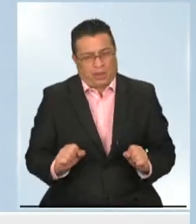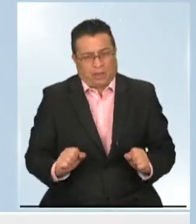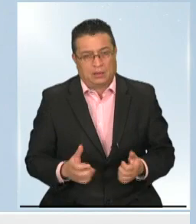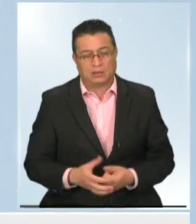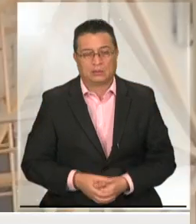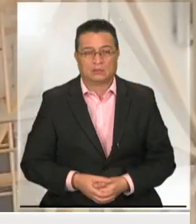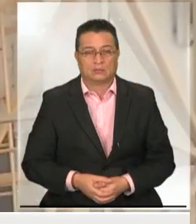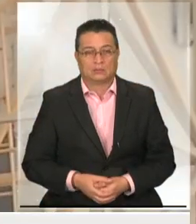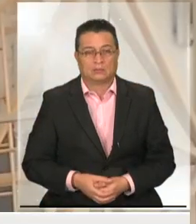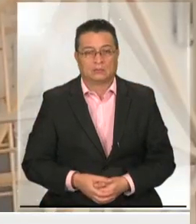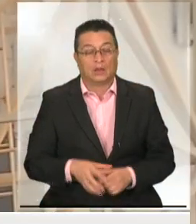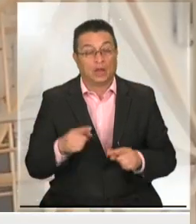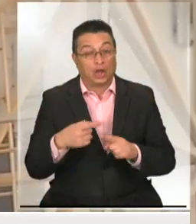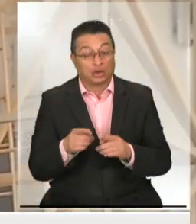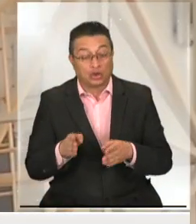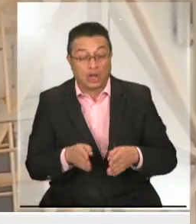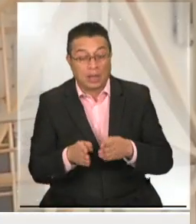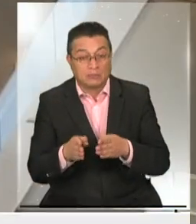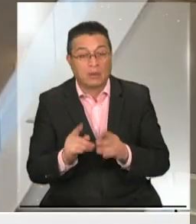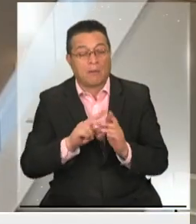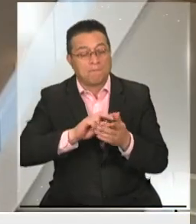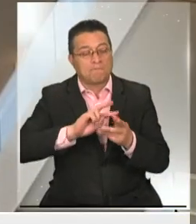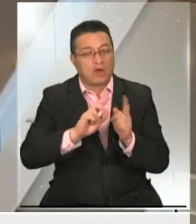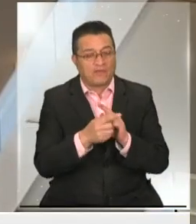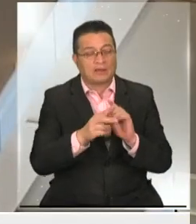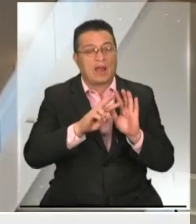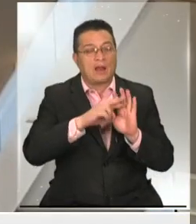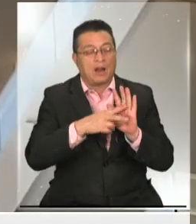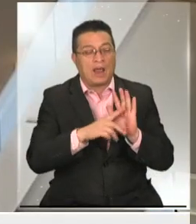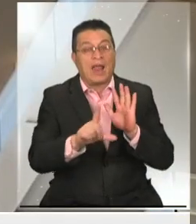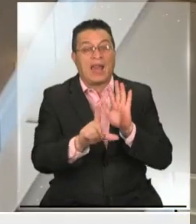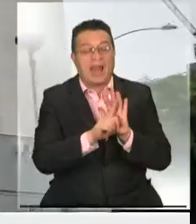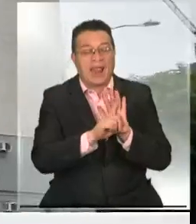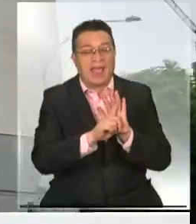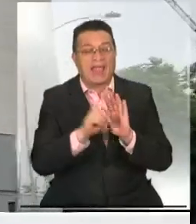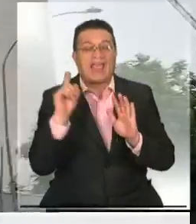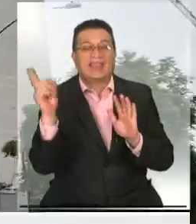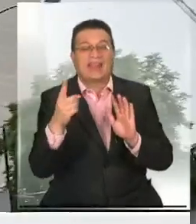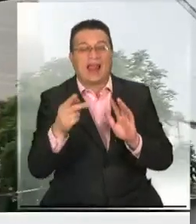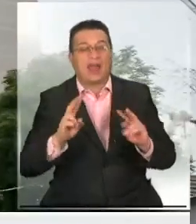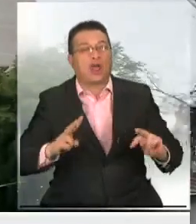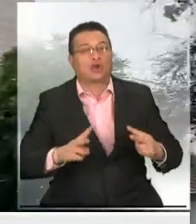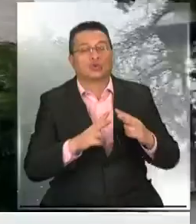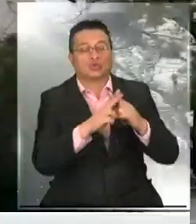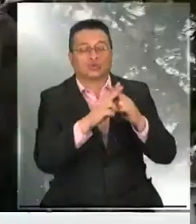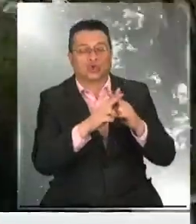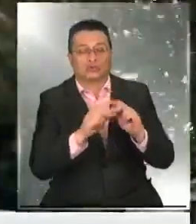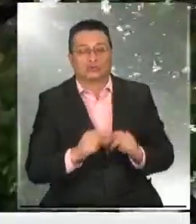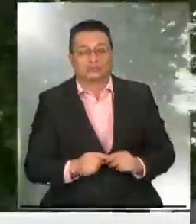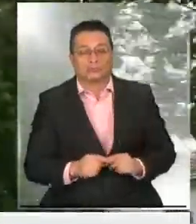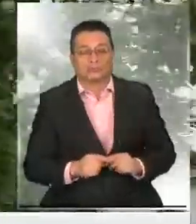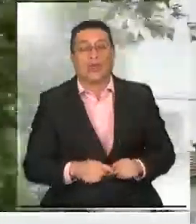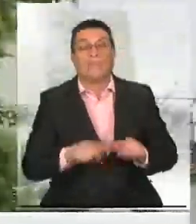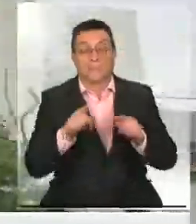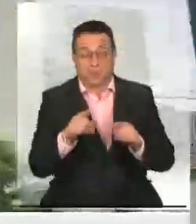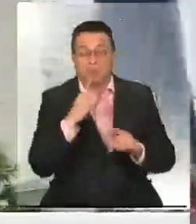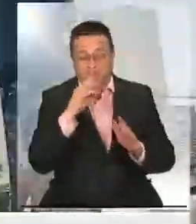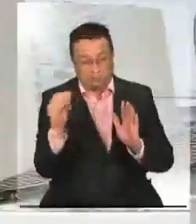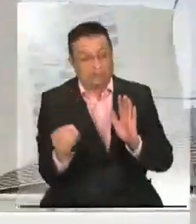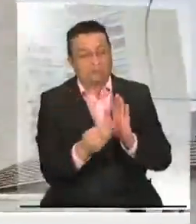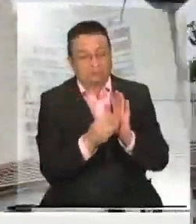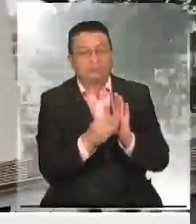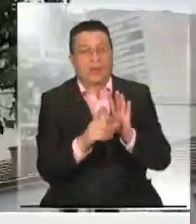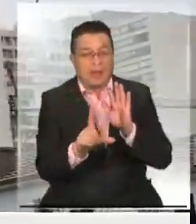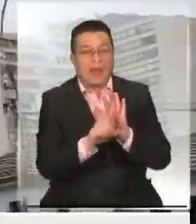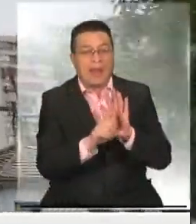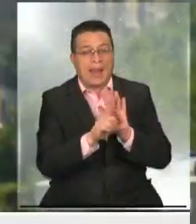El otro camino es en modificar la Ley General de Urbanismo y Construcciones. estamos presentando una indicación a la ley